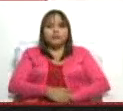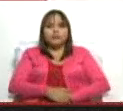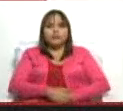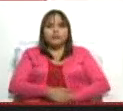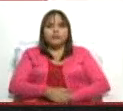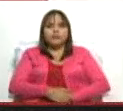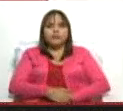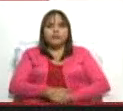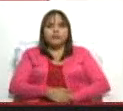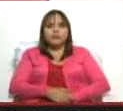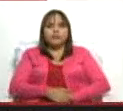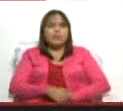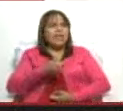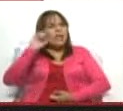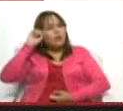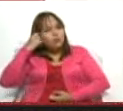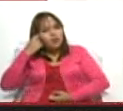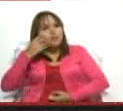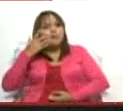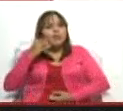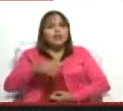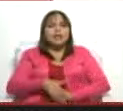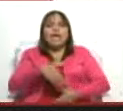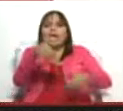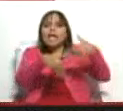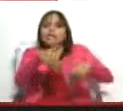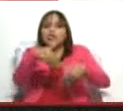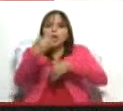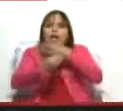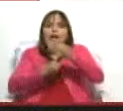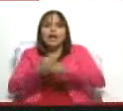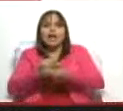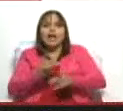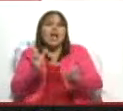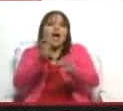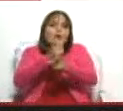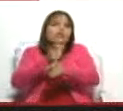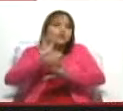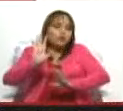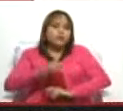Imaginemos un escenario, que las elecciones sean en agosto.